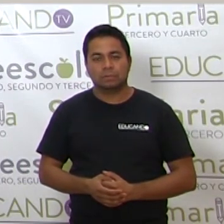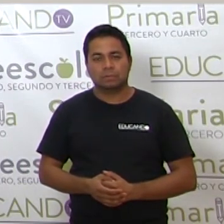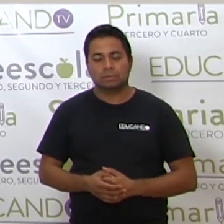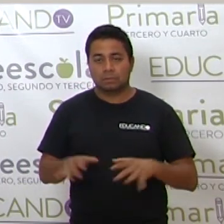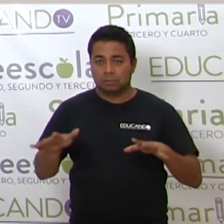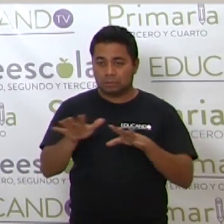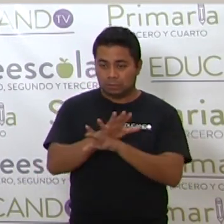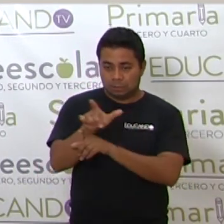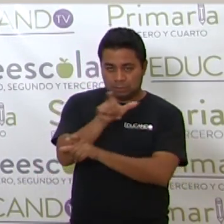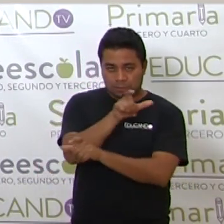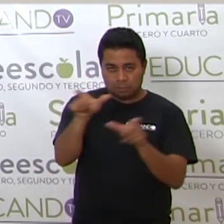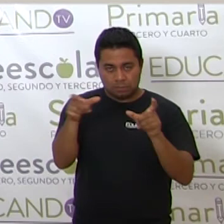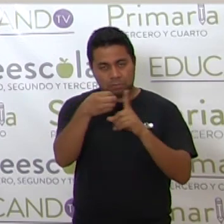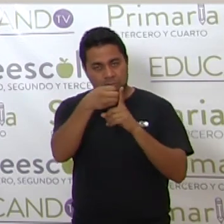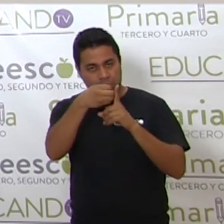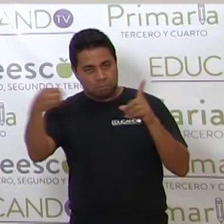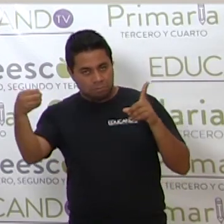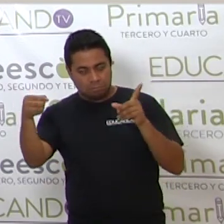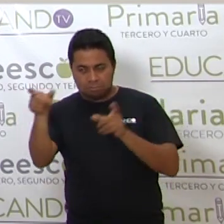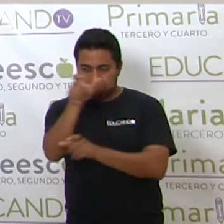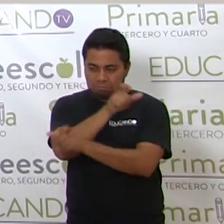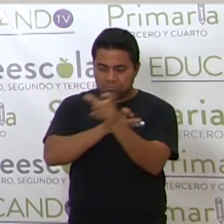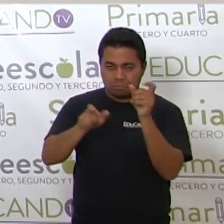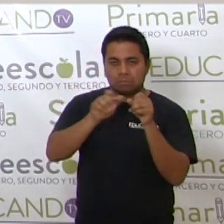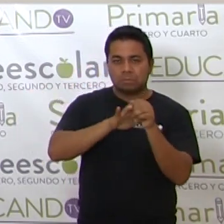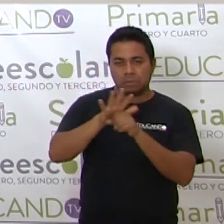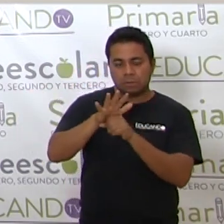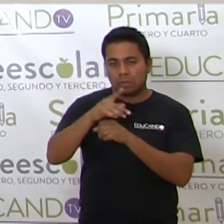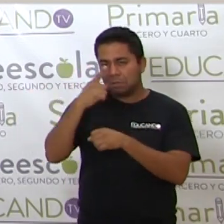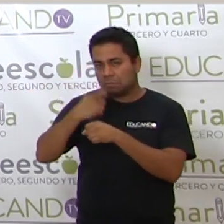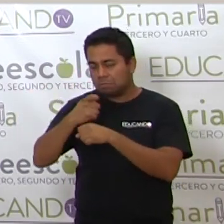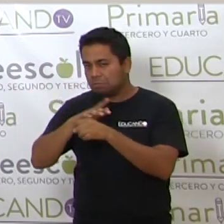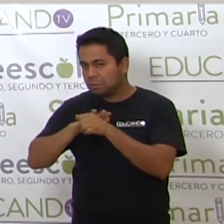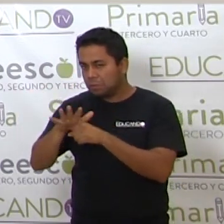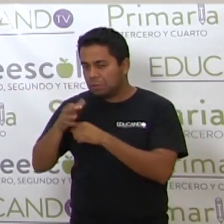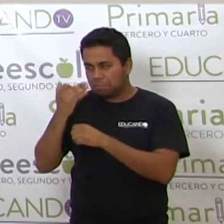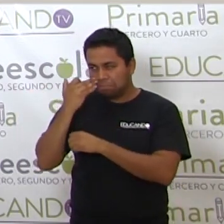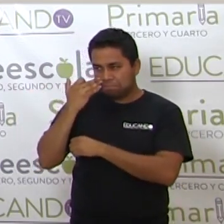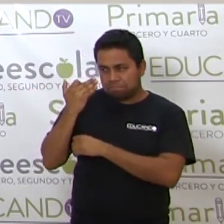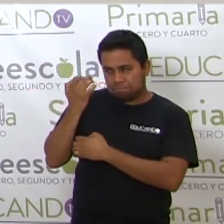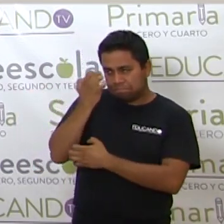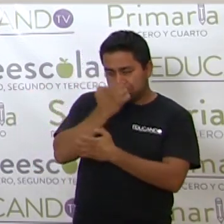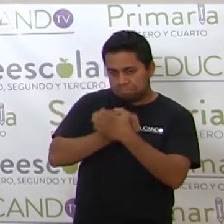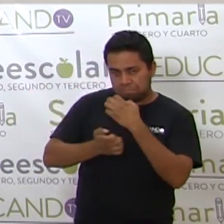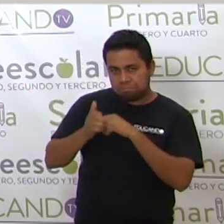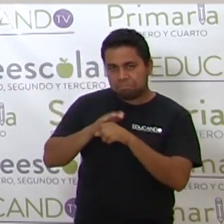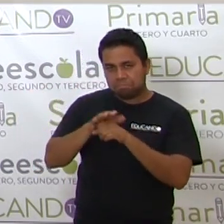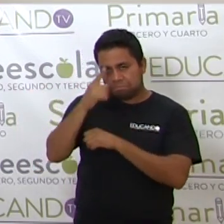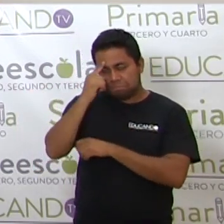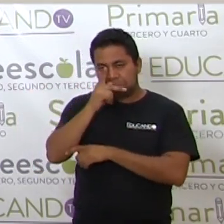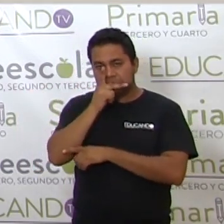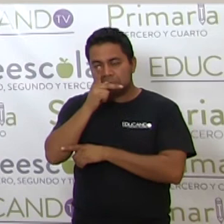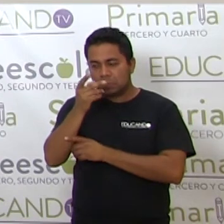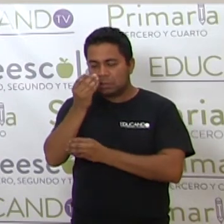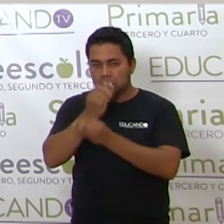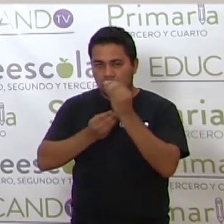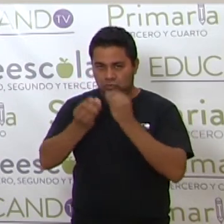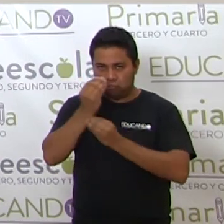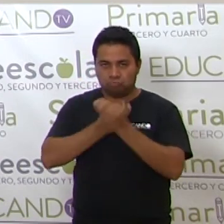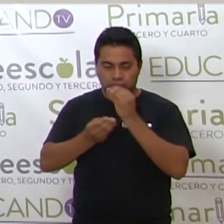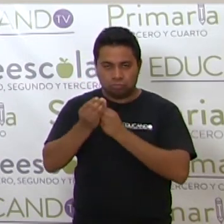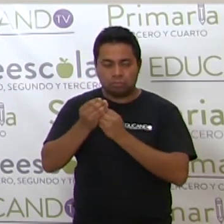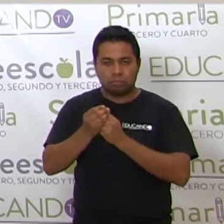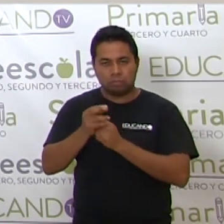intercambiarlas ordenarlas muy bien cual tendría que ir primero observa la palabra comiendo